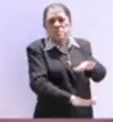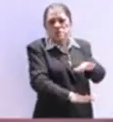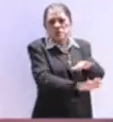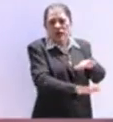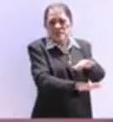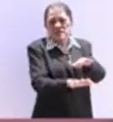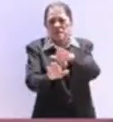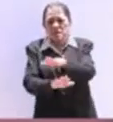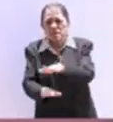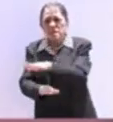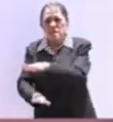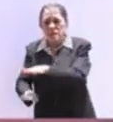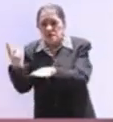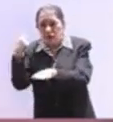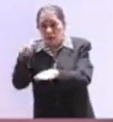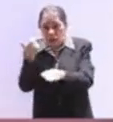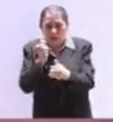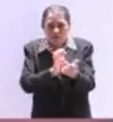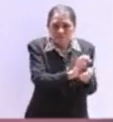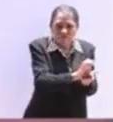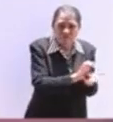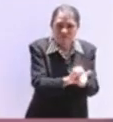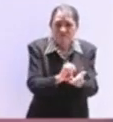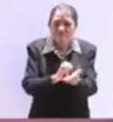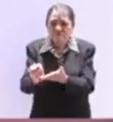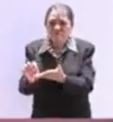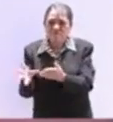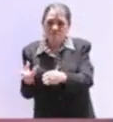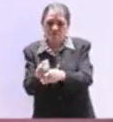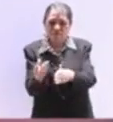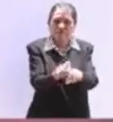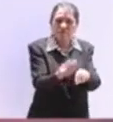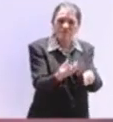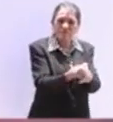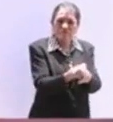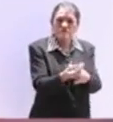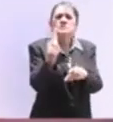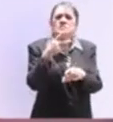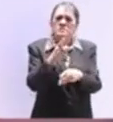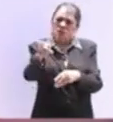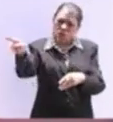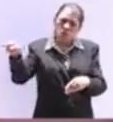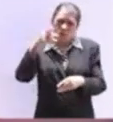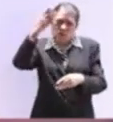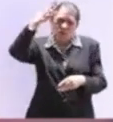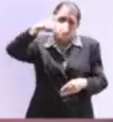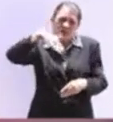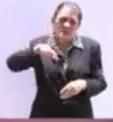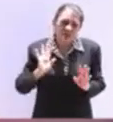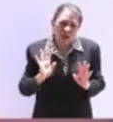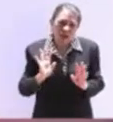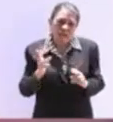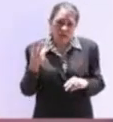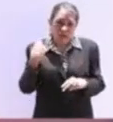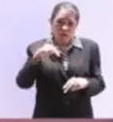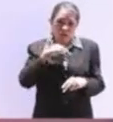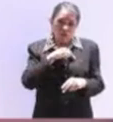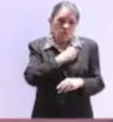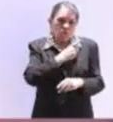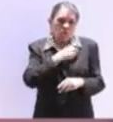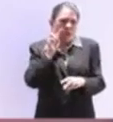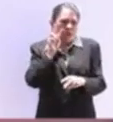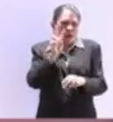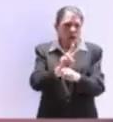donde habrán de aplicarse los recursos. Pero como ustedes saben, nosotros tenemos una opinión sobre la medición de la